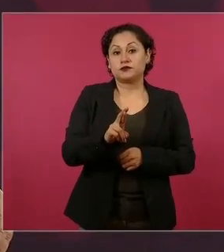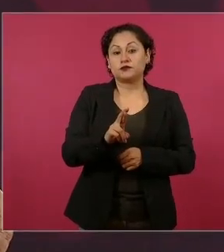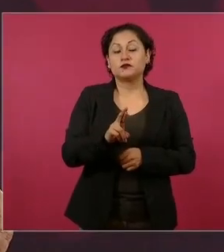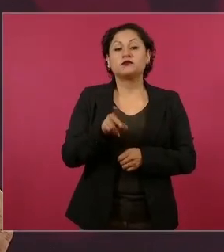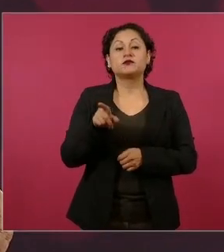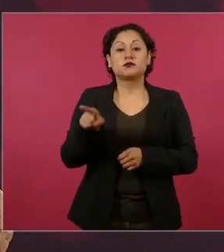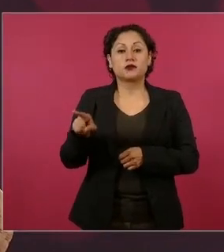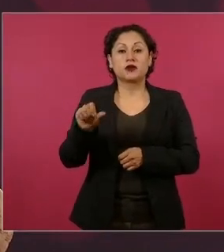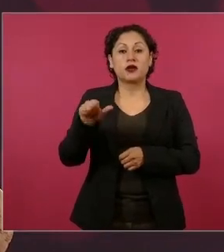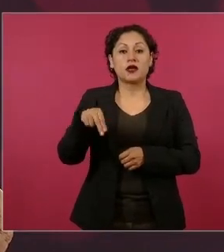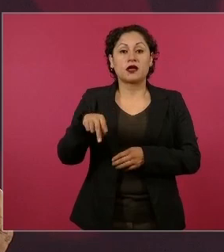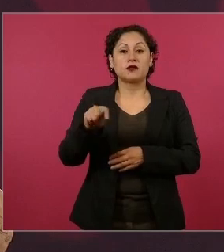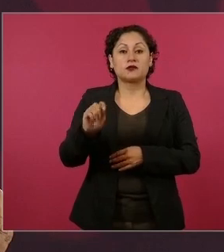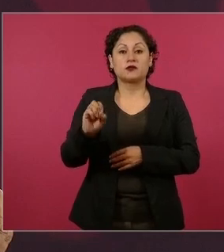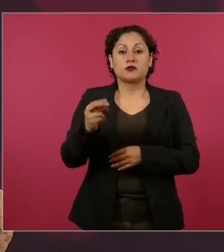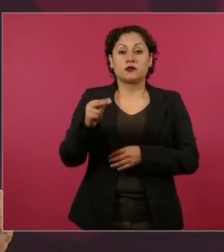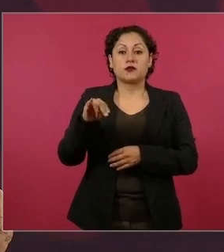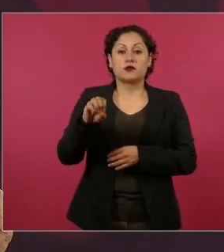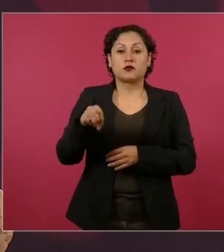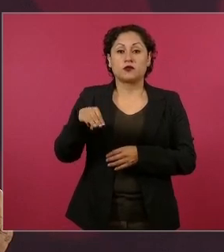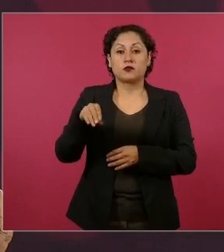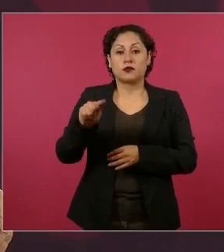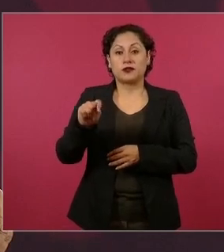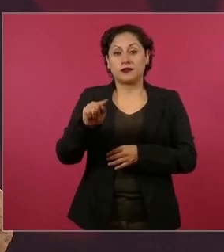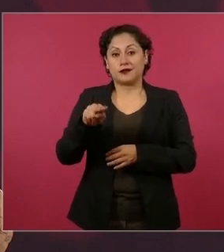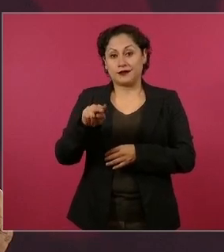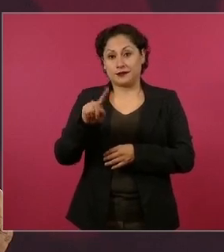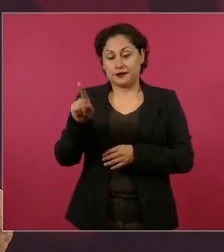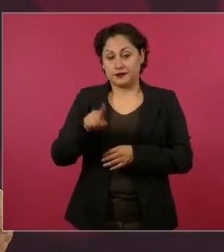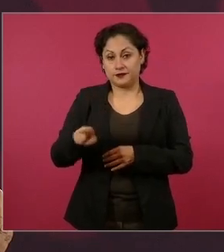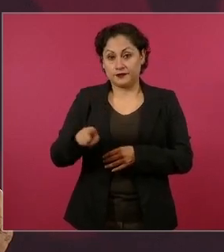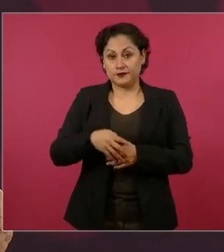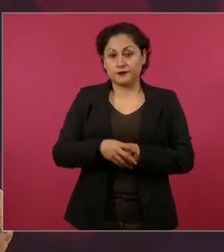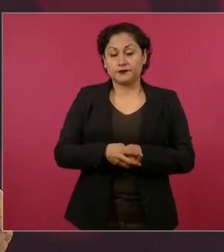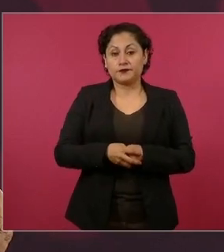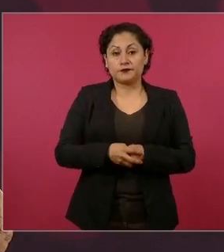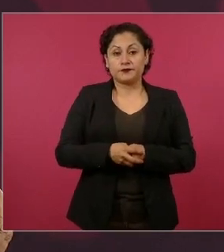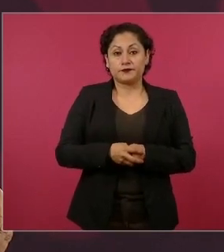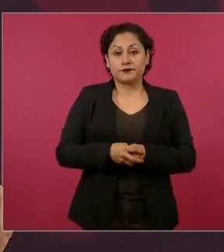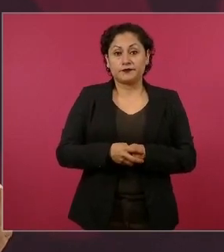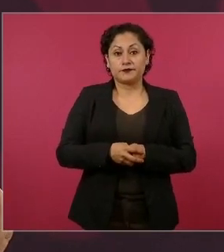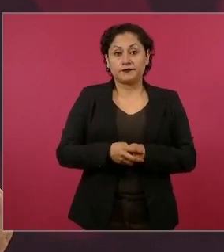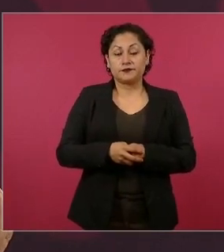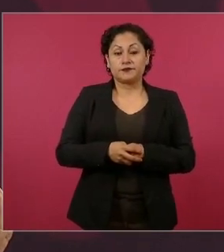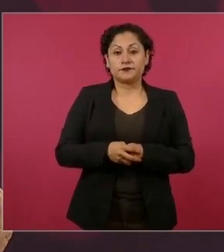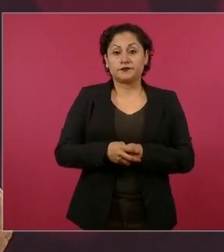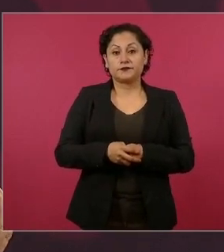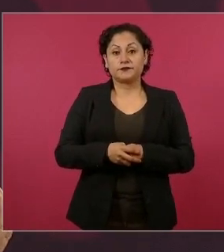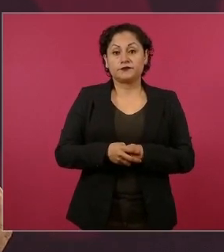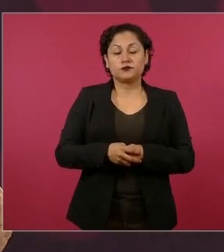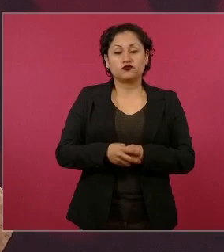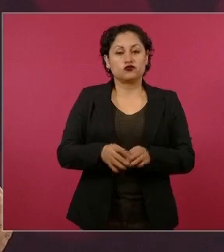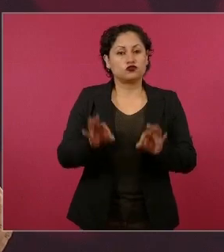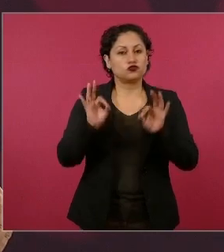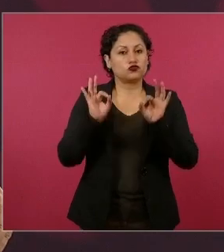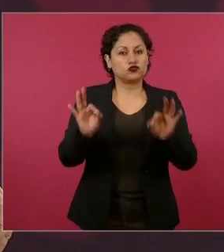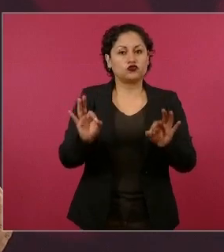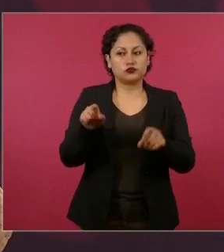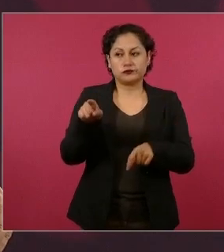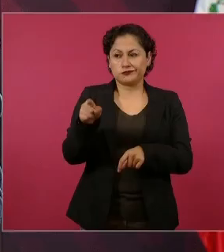Antonio Martínez, de primera generación.